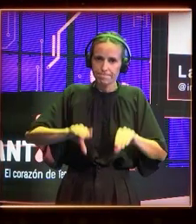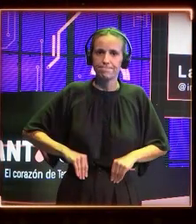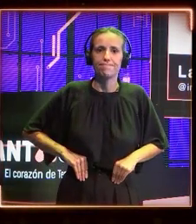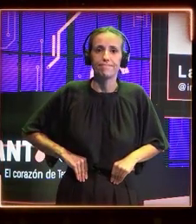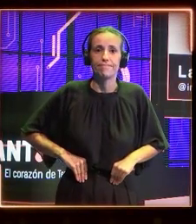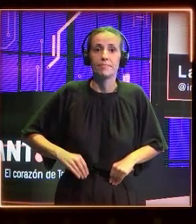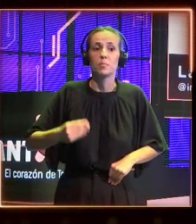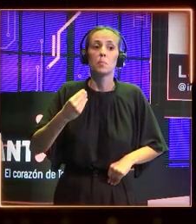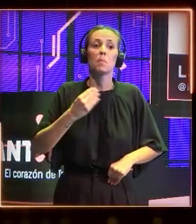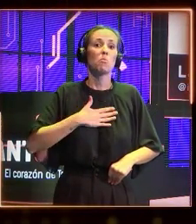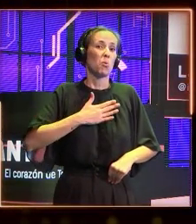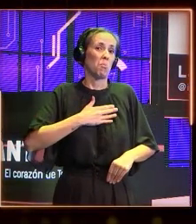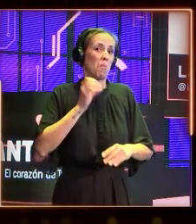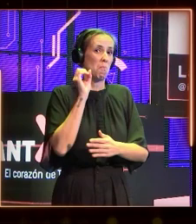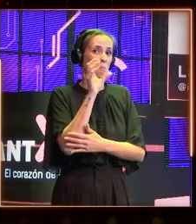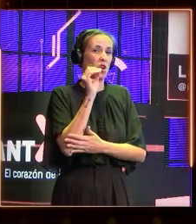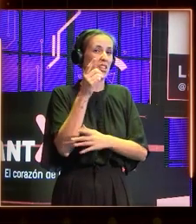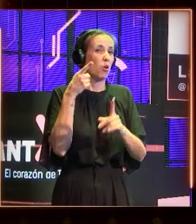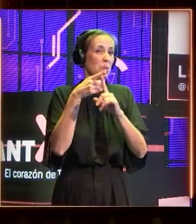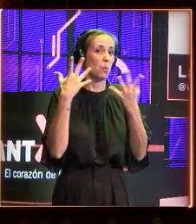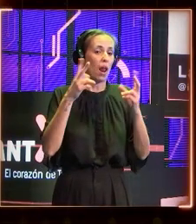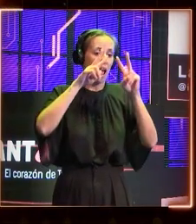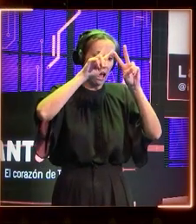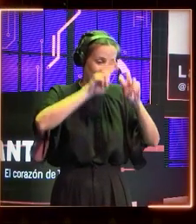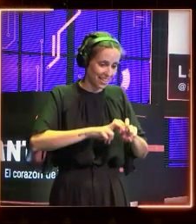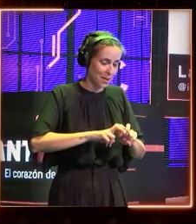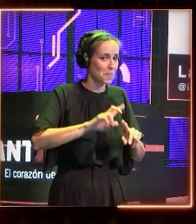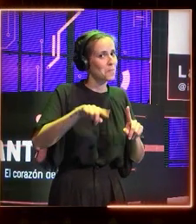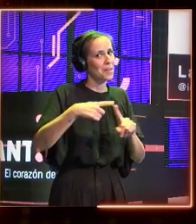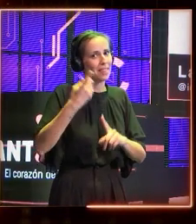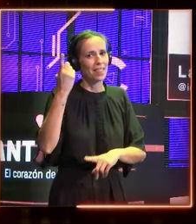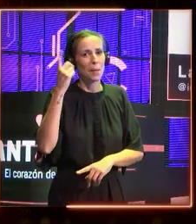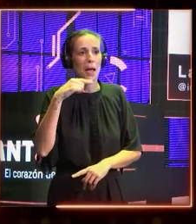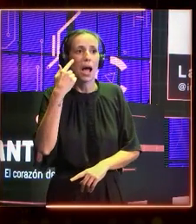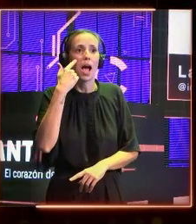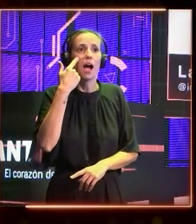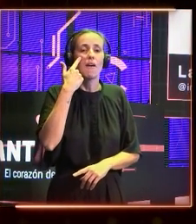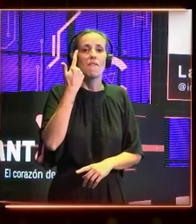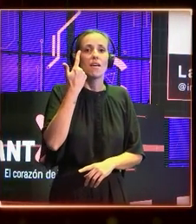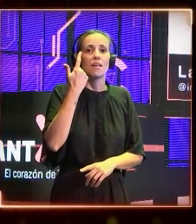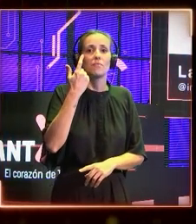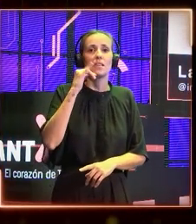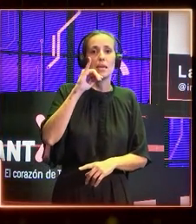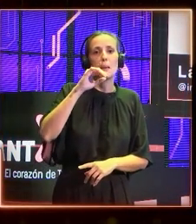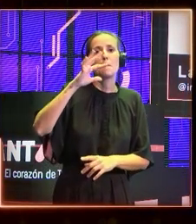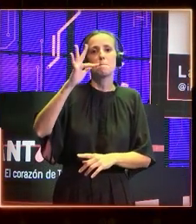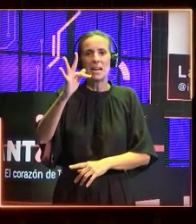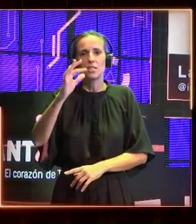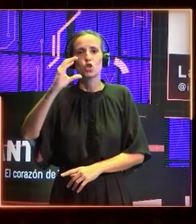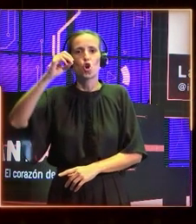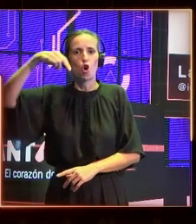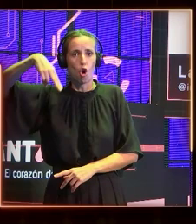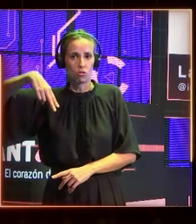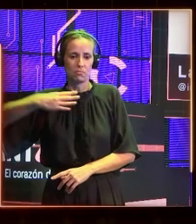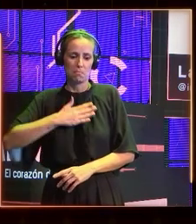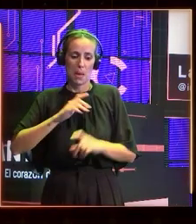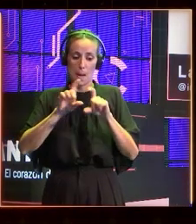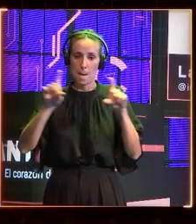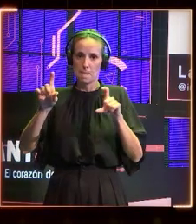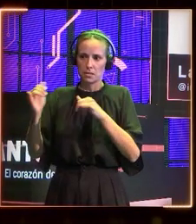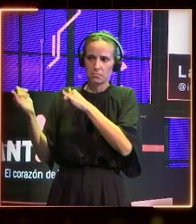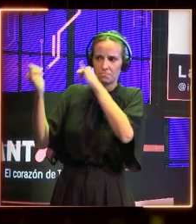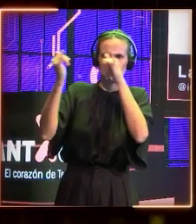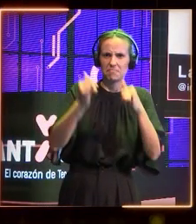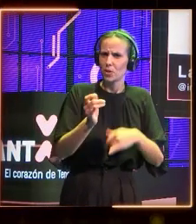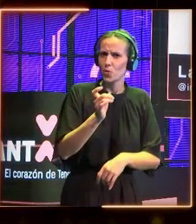ponencia noora solo analizar todo esto sino también cómo había eh llegado y mác con hasta aquí No con con mi empresa Pues bueno